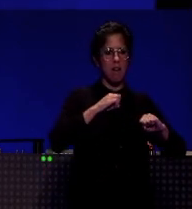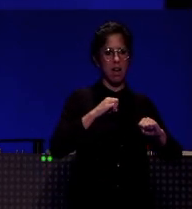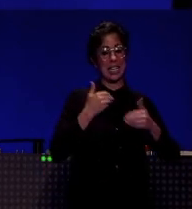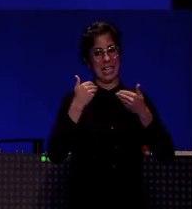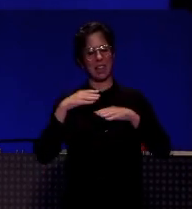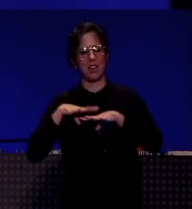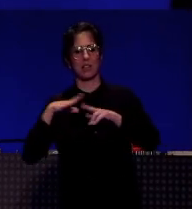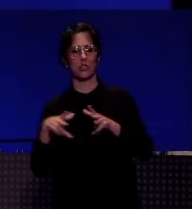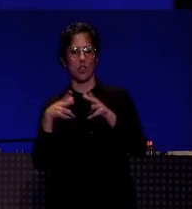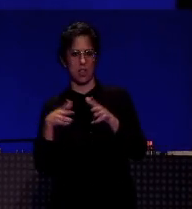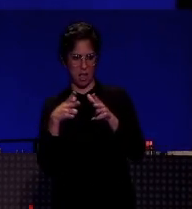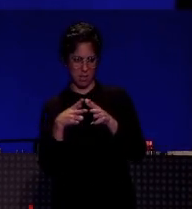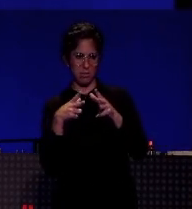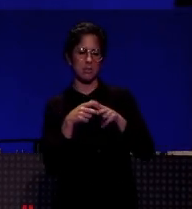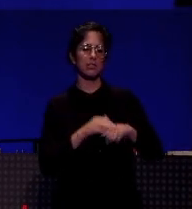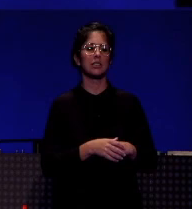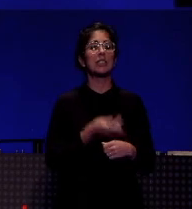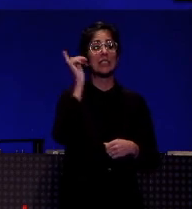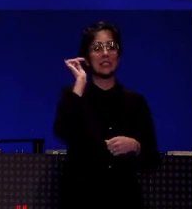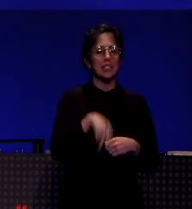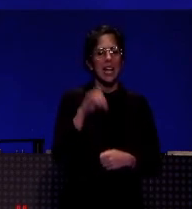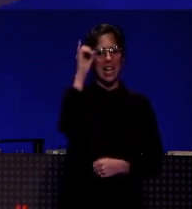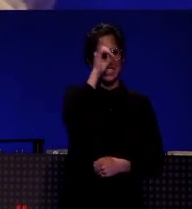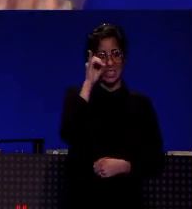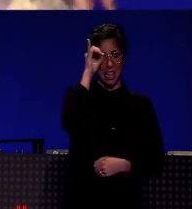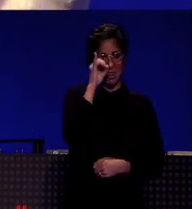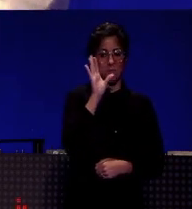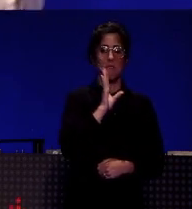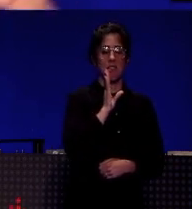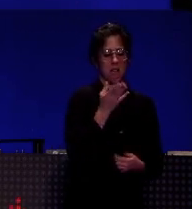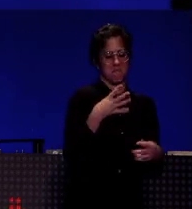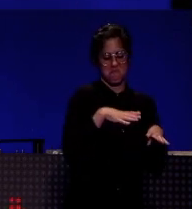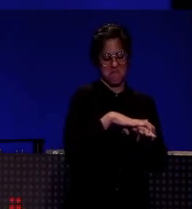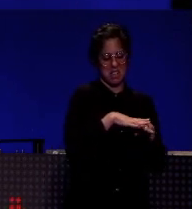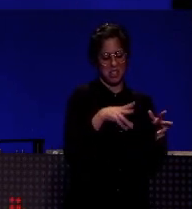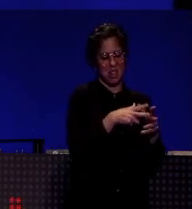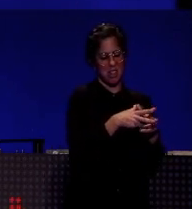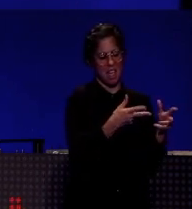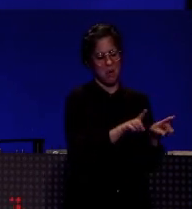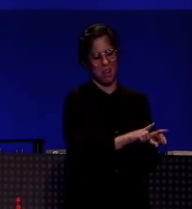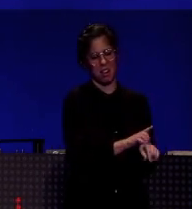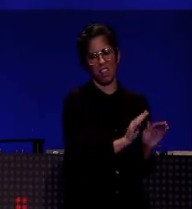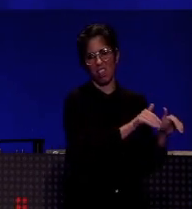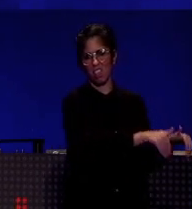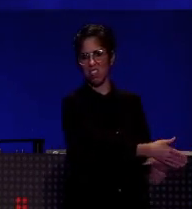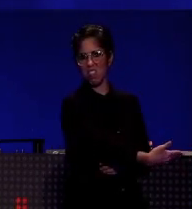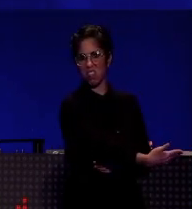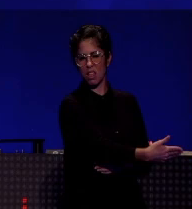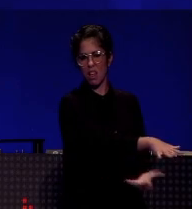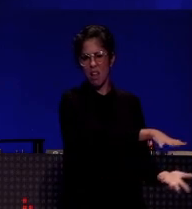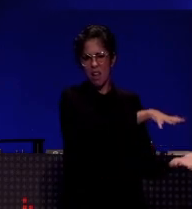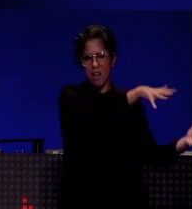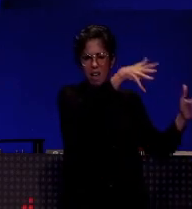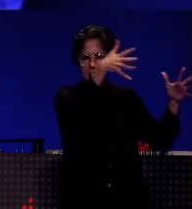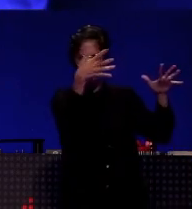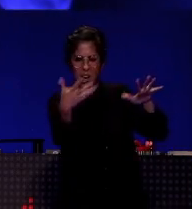instagram se ha convertido bueno se convirtió de una red social que tenía ahí como abandonada a la red social que más utilizo y